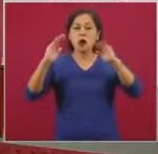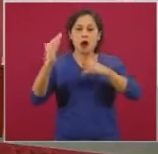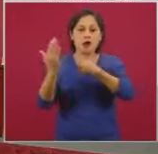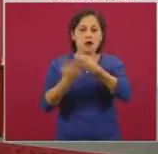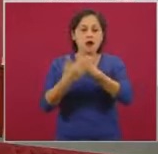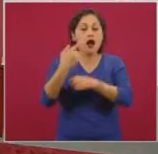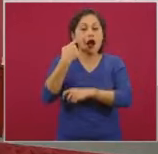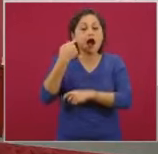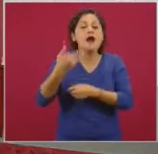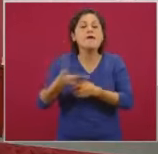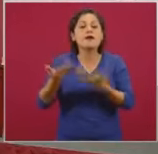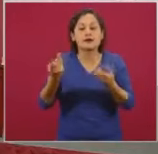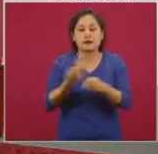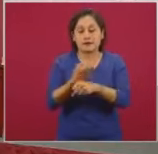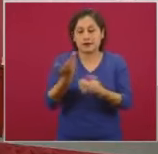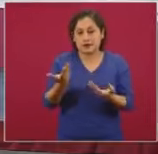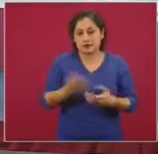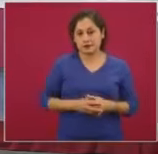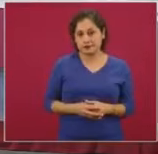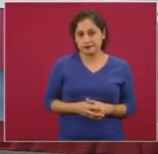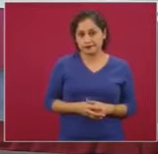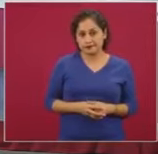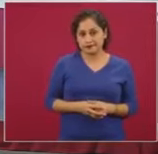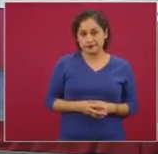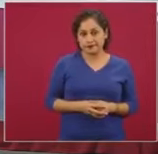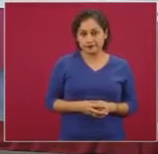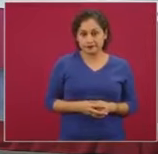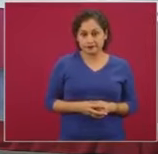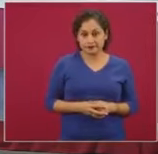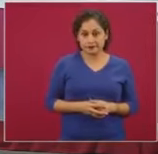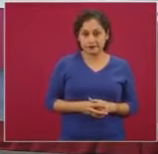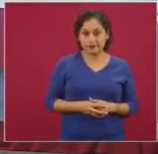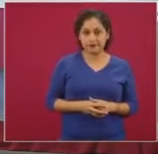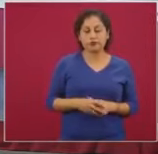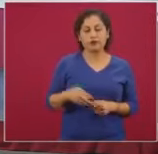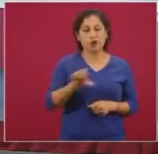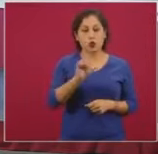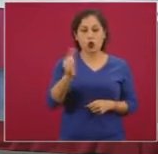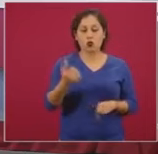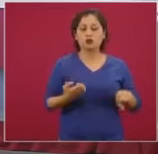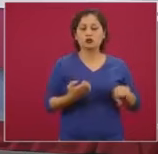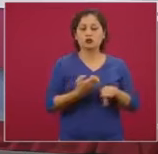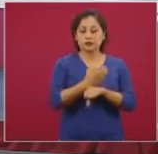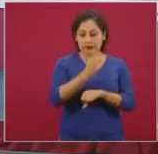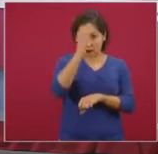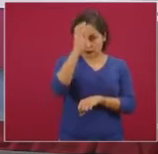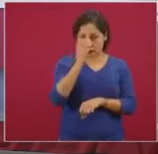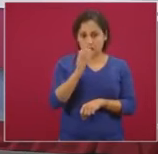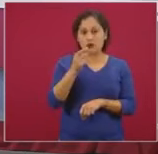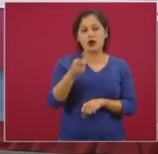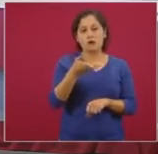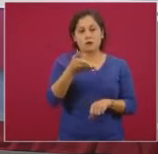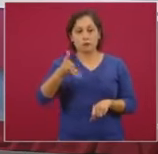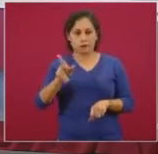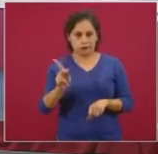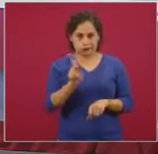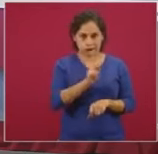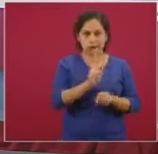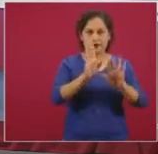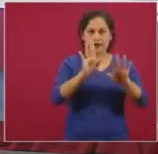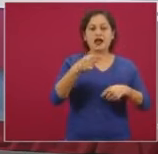próximas semanas cómo se comporta esta tendencia. La siguiente. Coahuila, una curva similar. También, digo, voy a ir